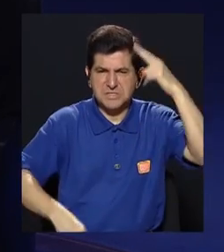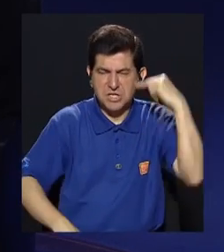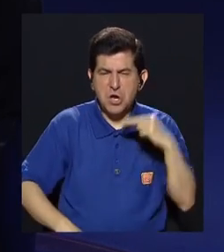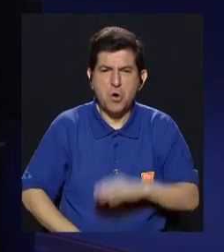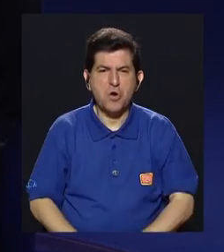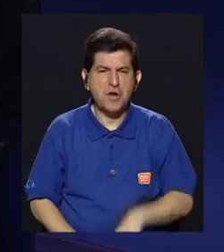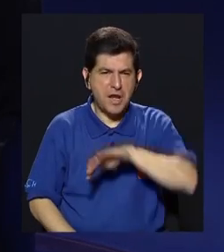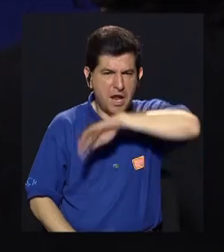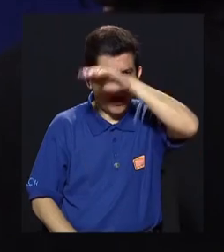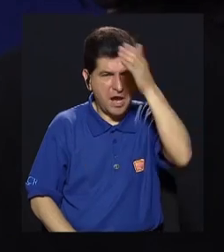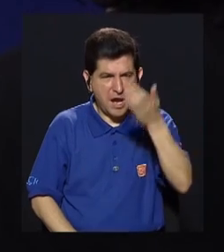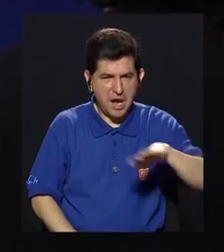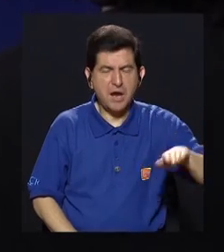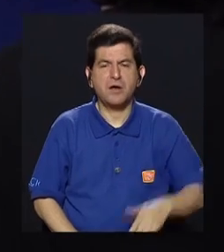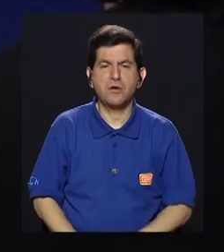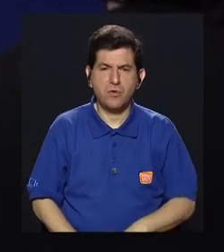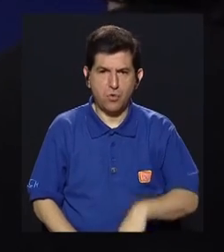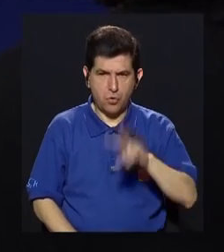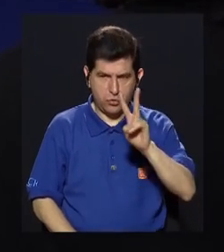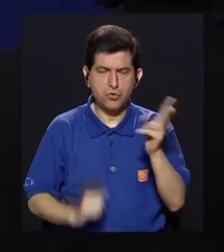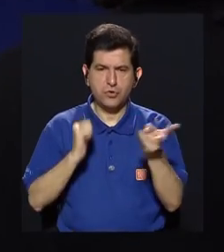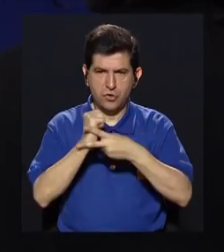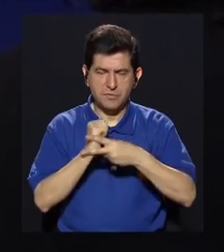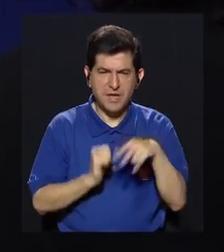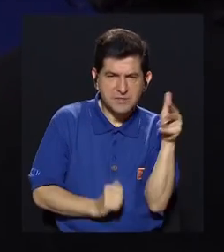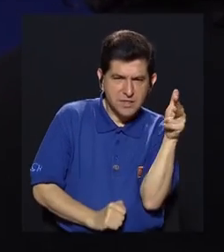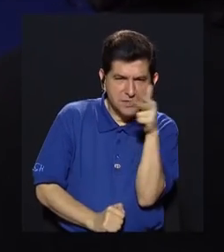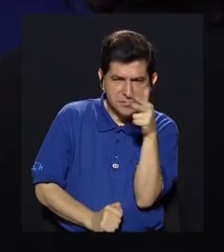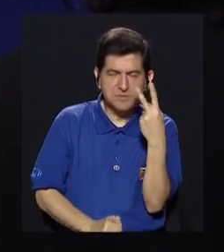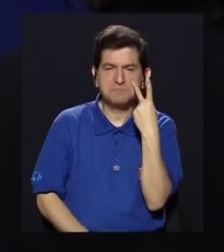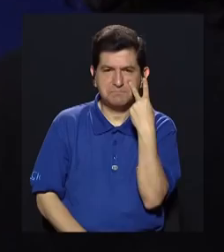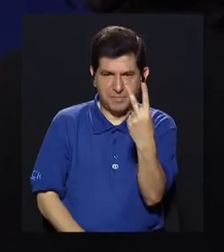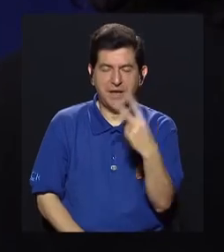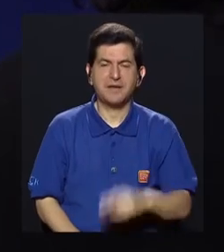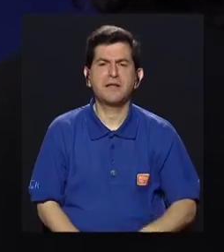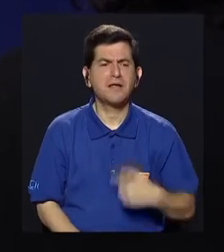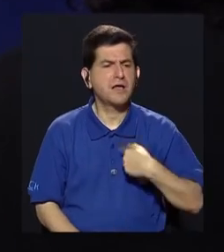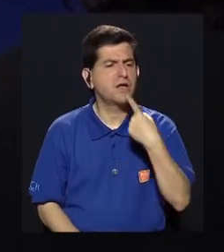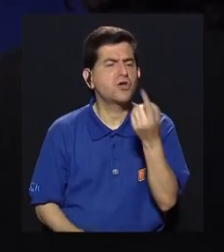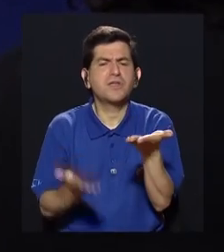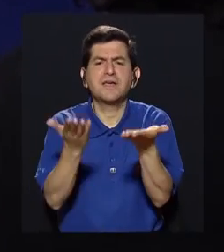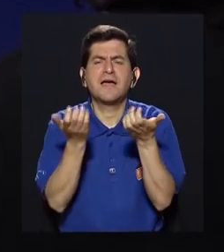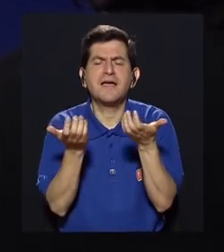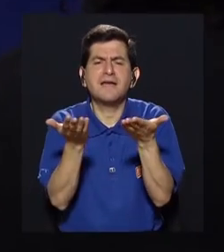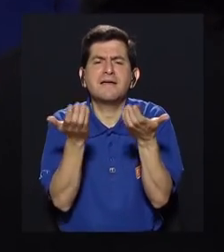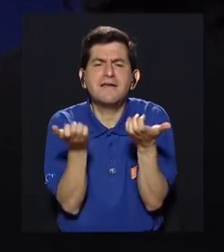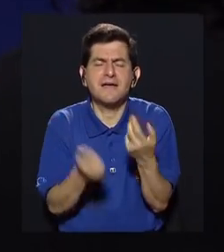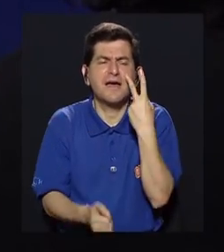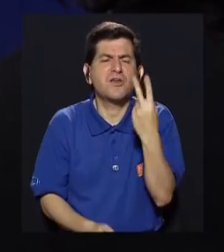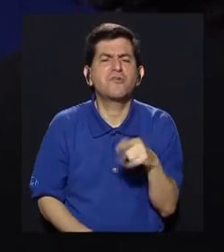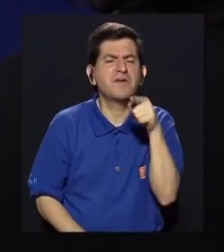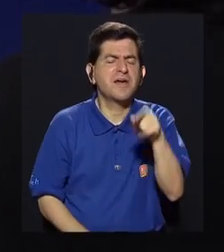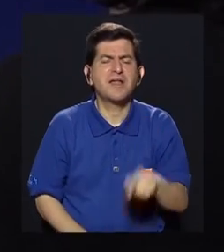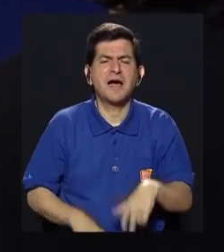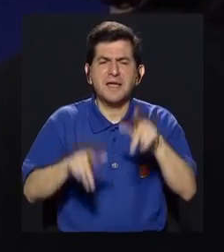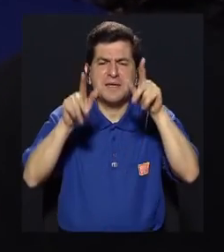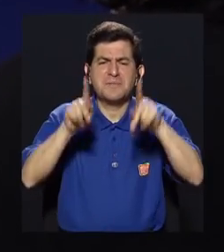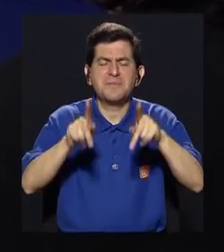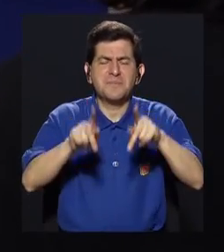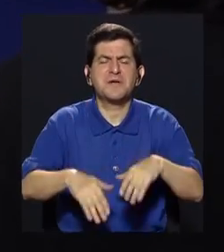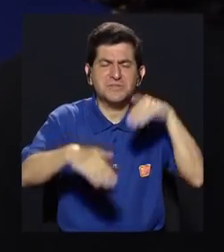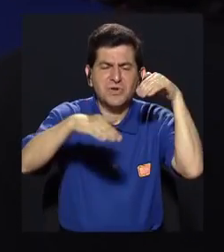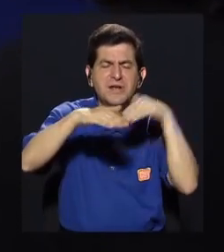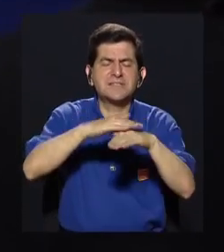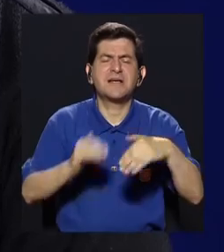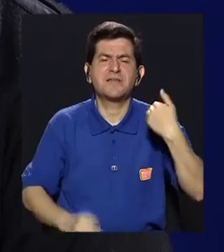cómo es esta gente verdad porque hay uno lo que ve de lejos son techos de plástico negros en la montaña bueno en el documental hay un par de planos donde se ven